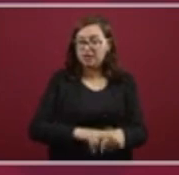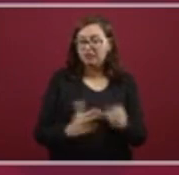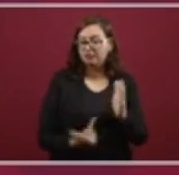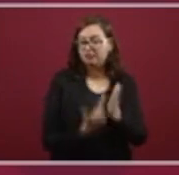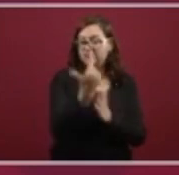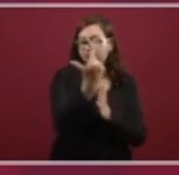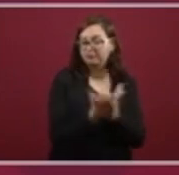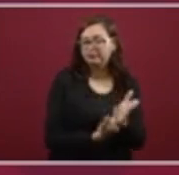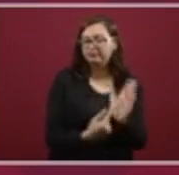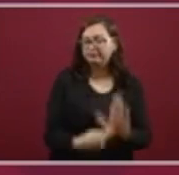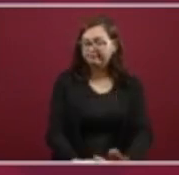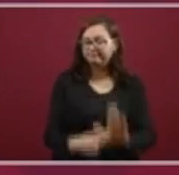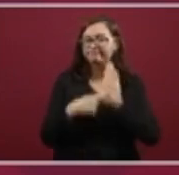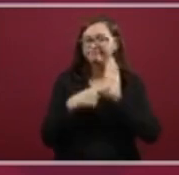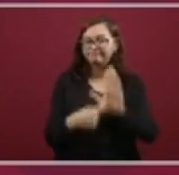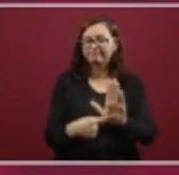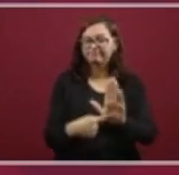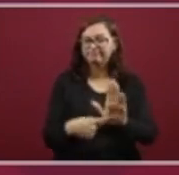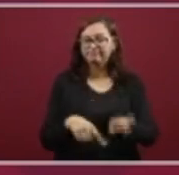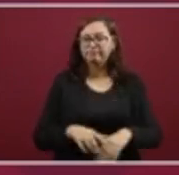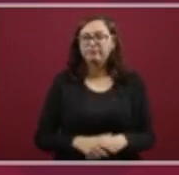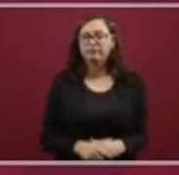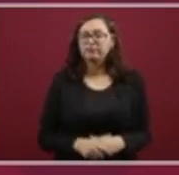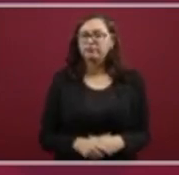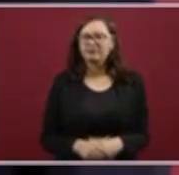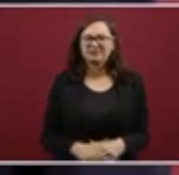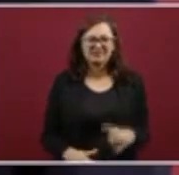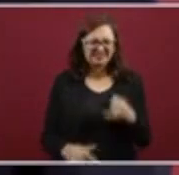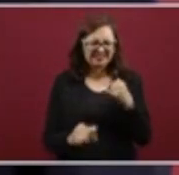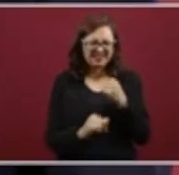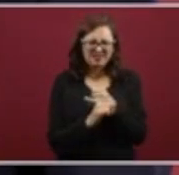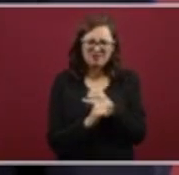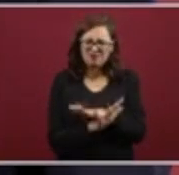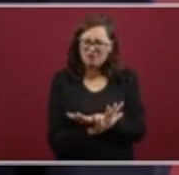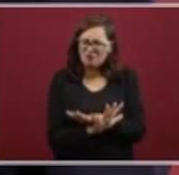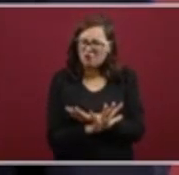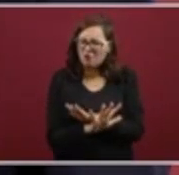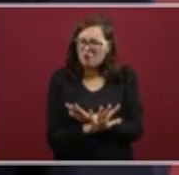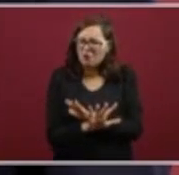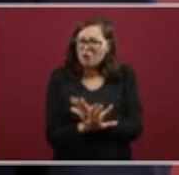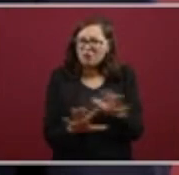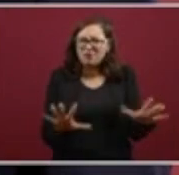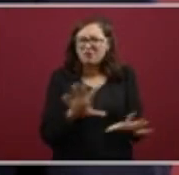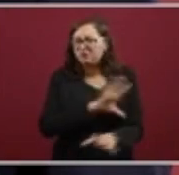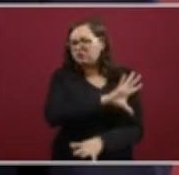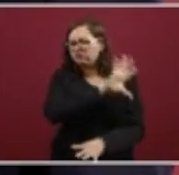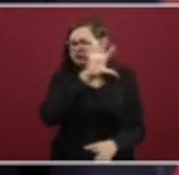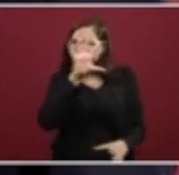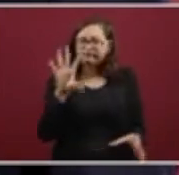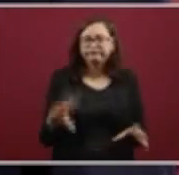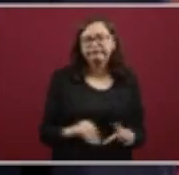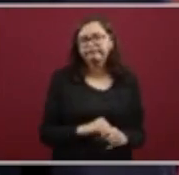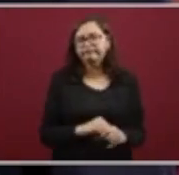se traiga toda la información.